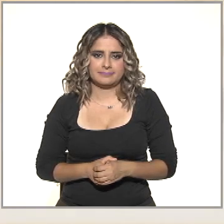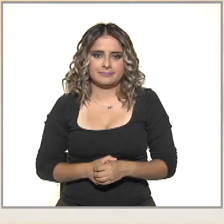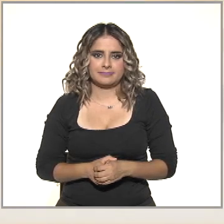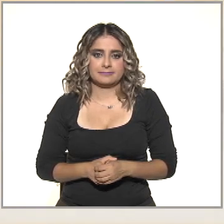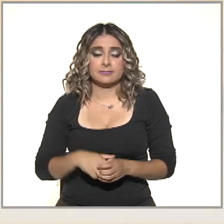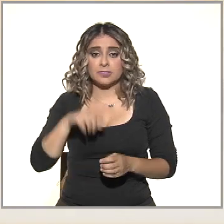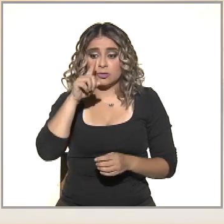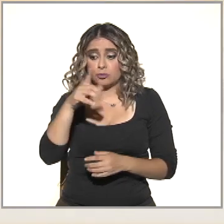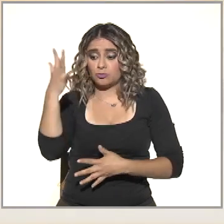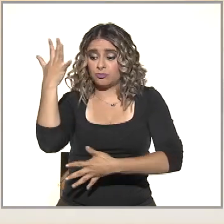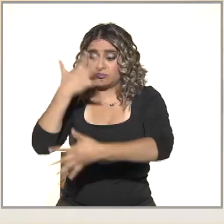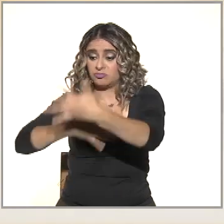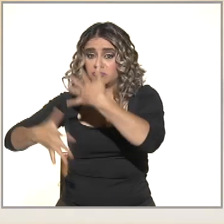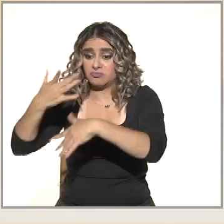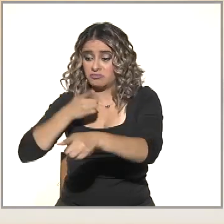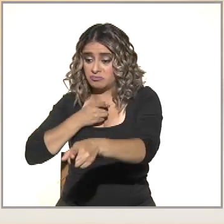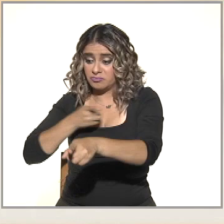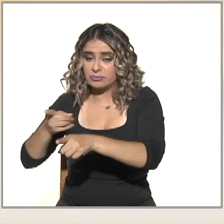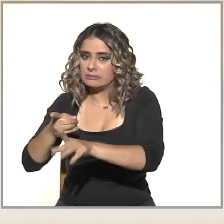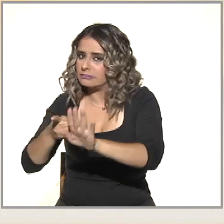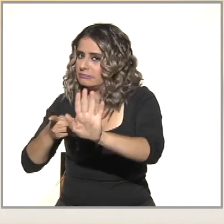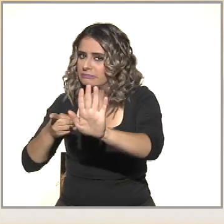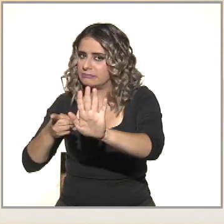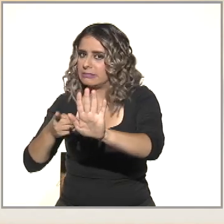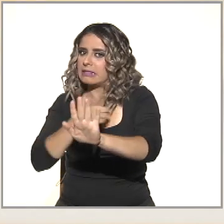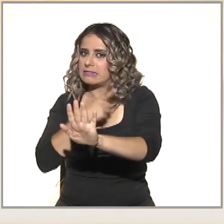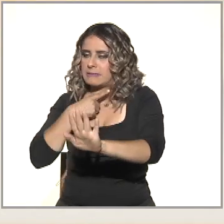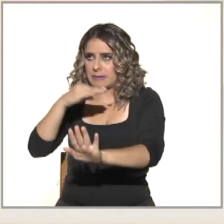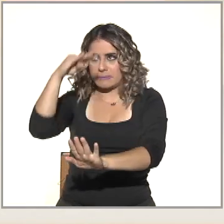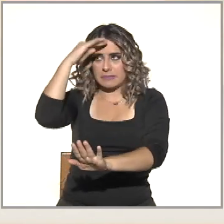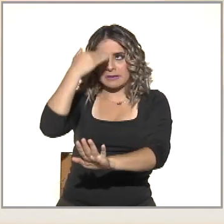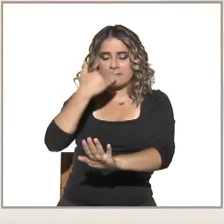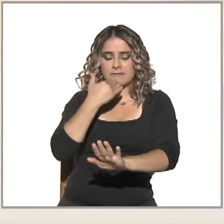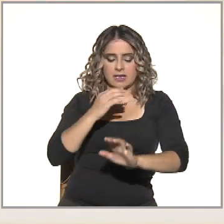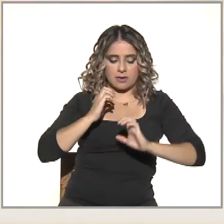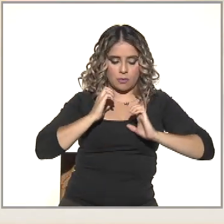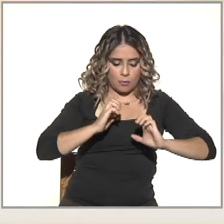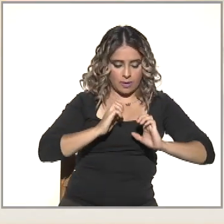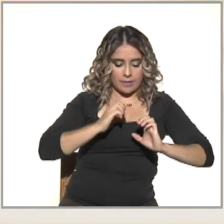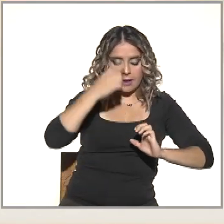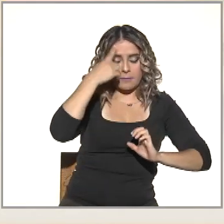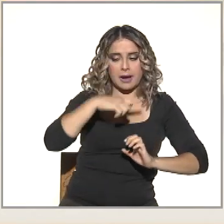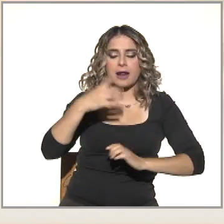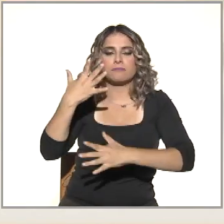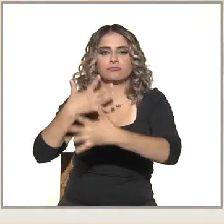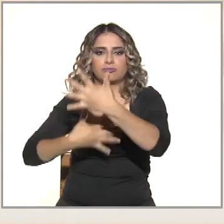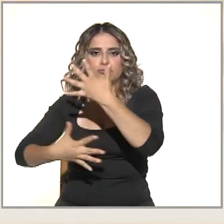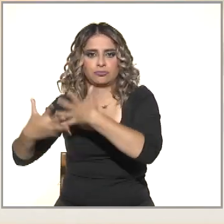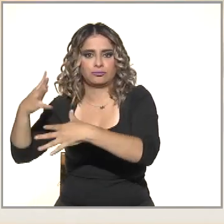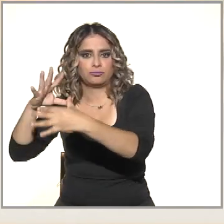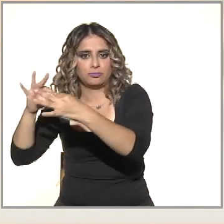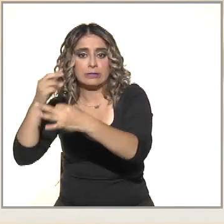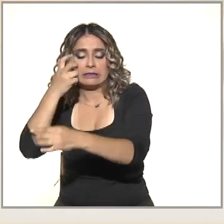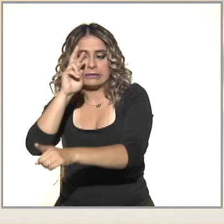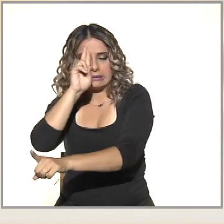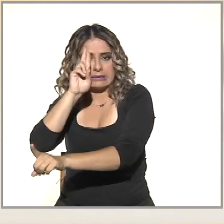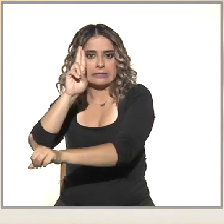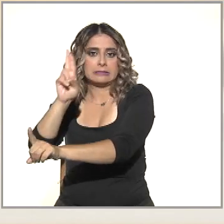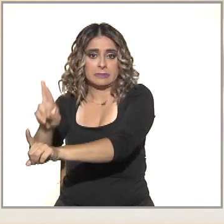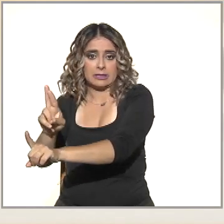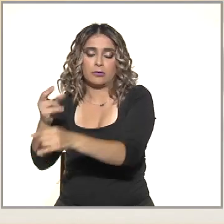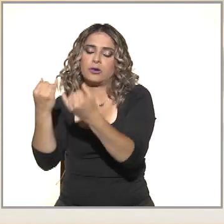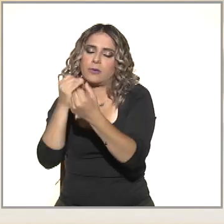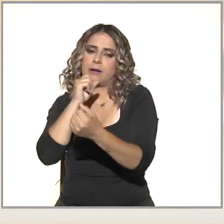Antes de decir algo a alguien, cuida tus palabras y cómo las utilizas. Es una forma de respeto hacia